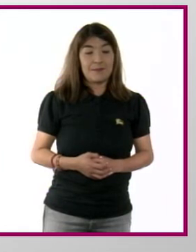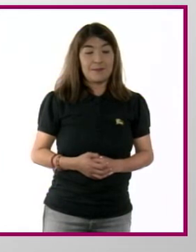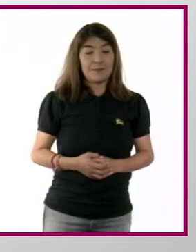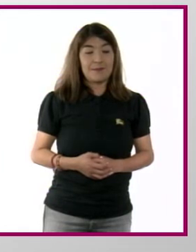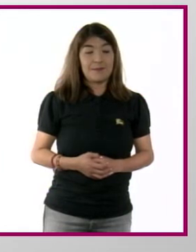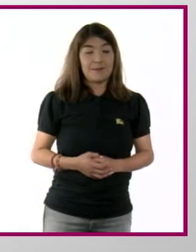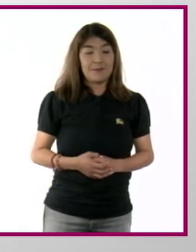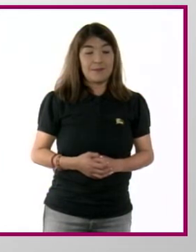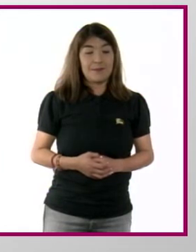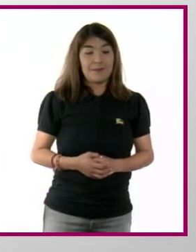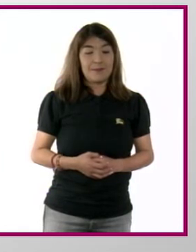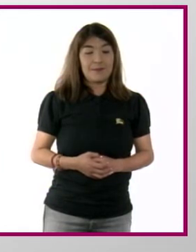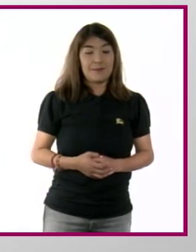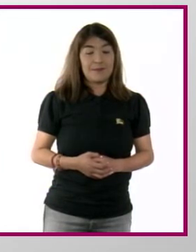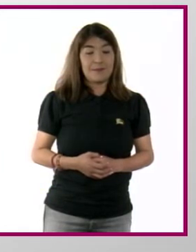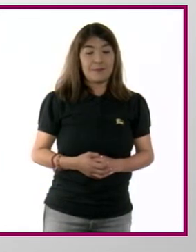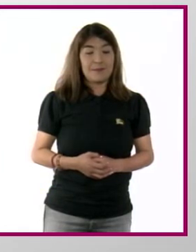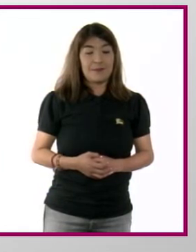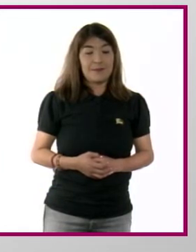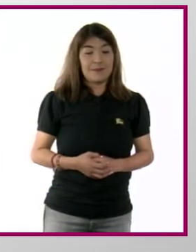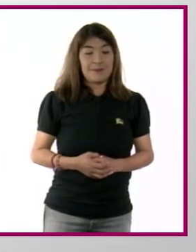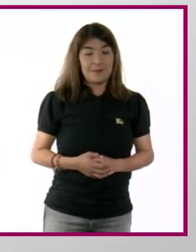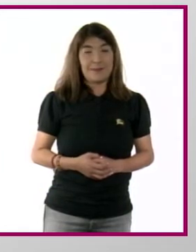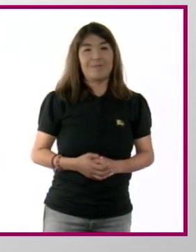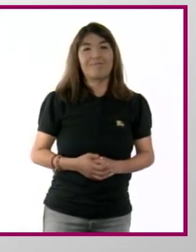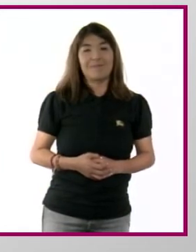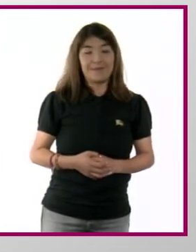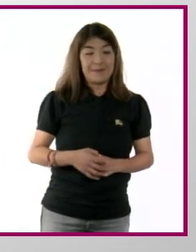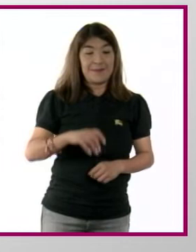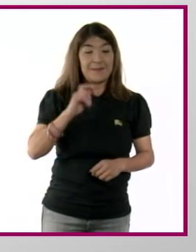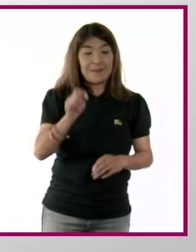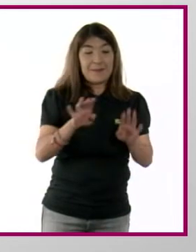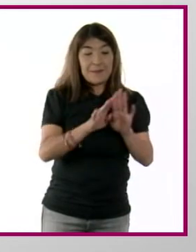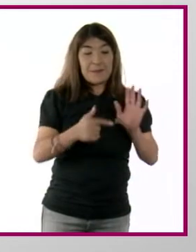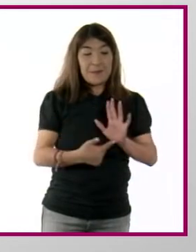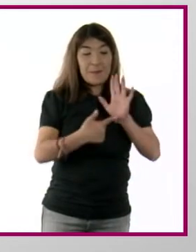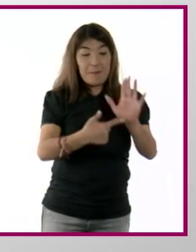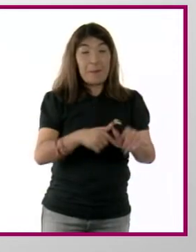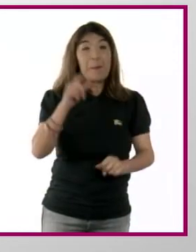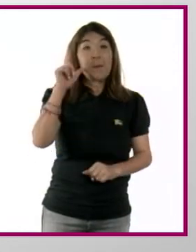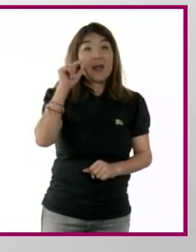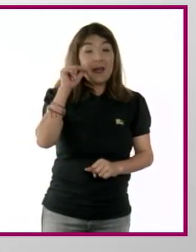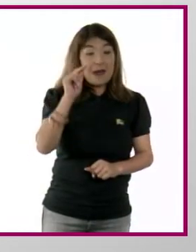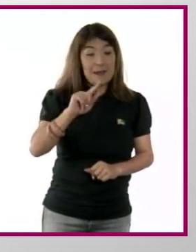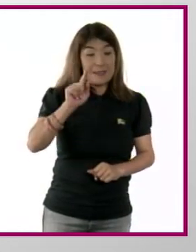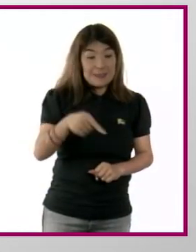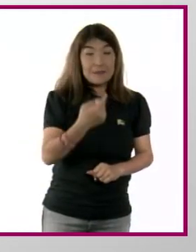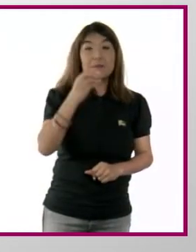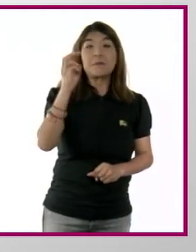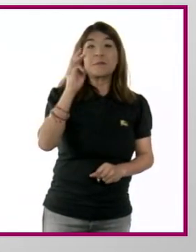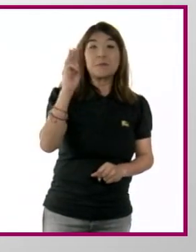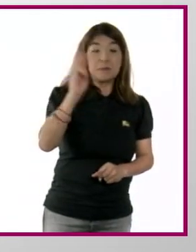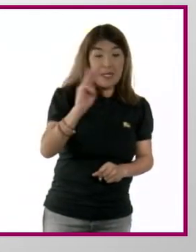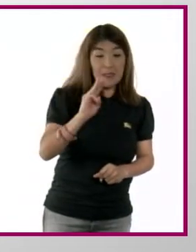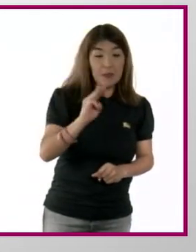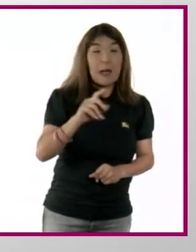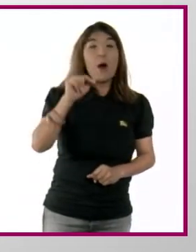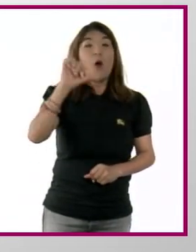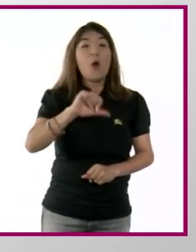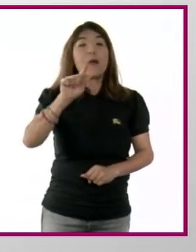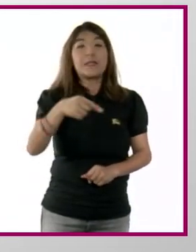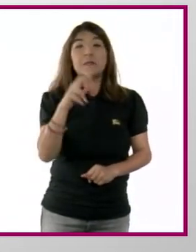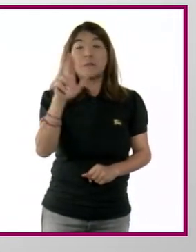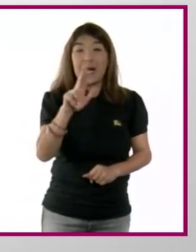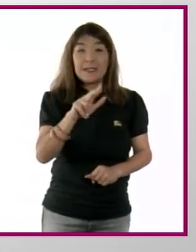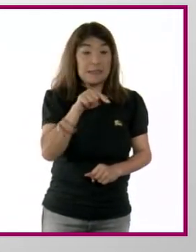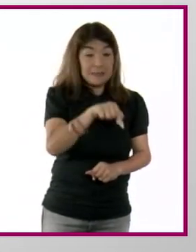decir, mañana será miércoles si hoy es martes y hoy es martes y mañana será miércoles. Estos